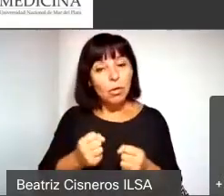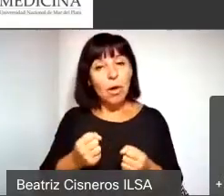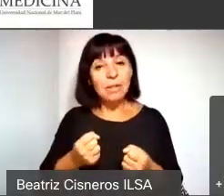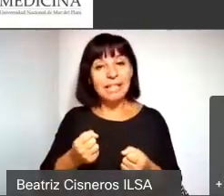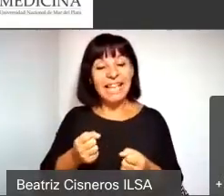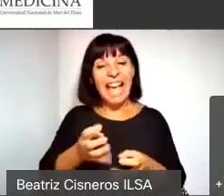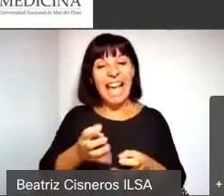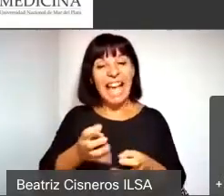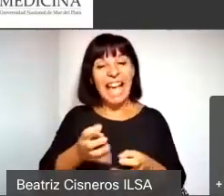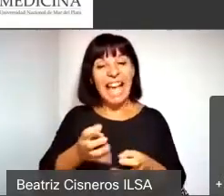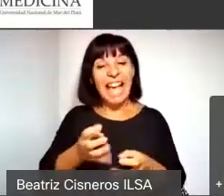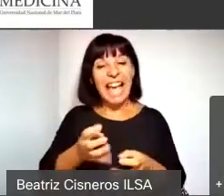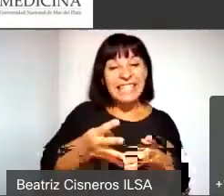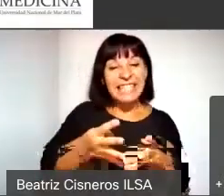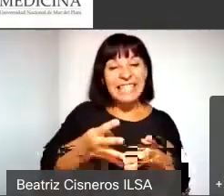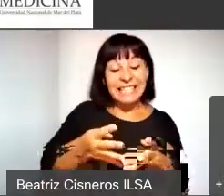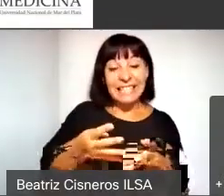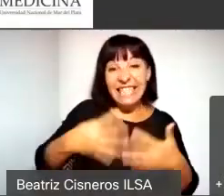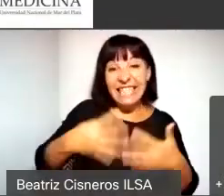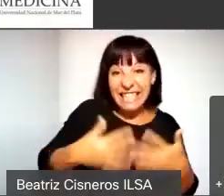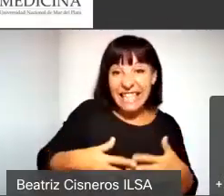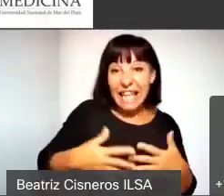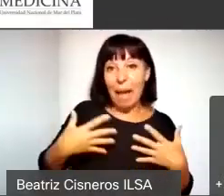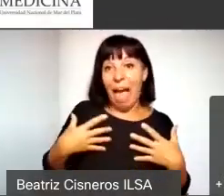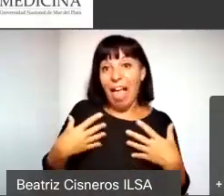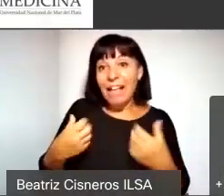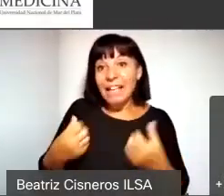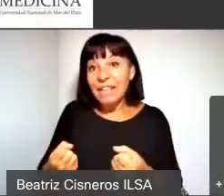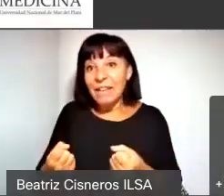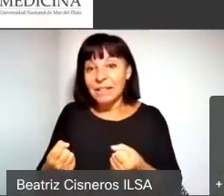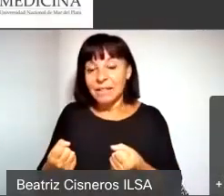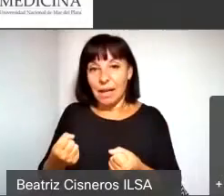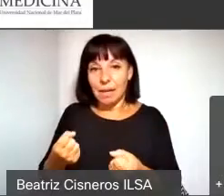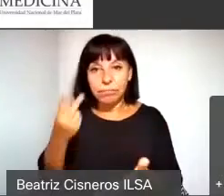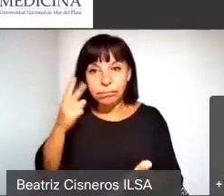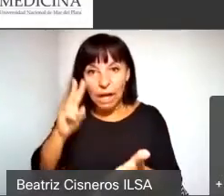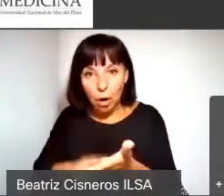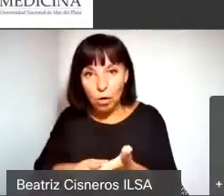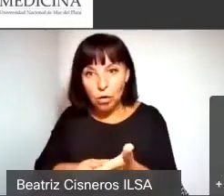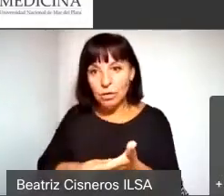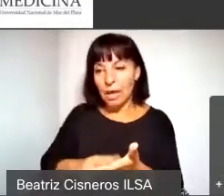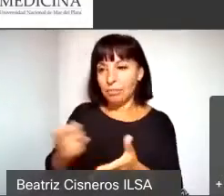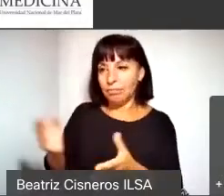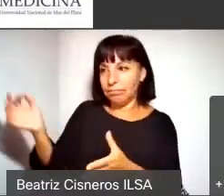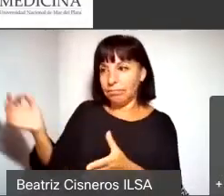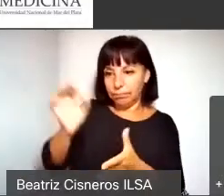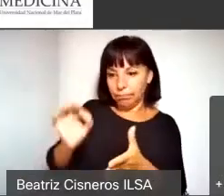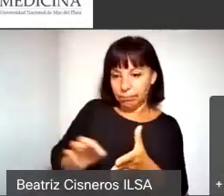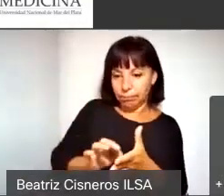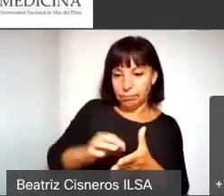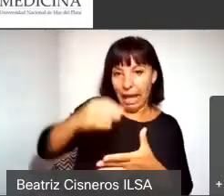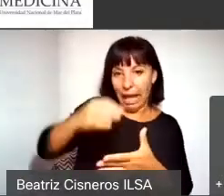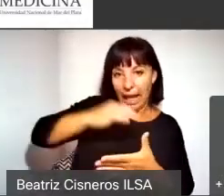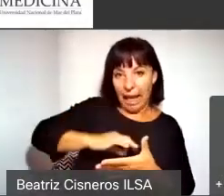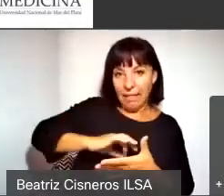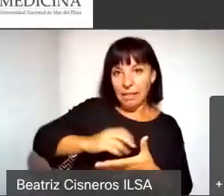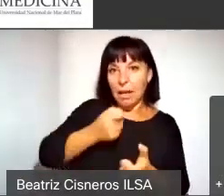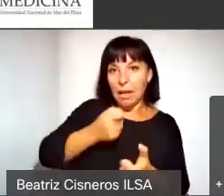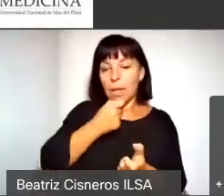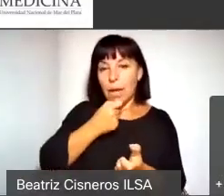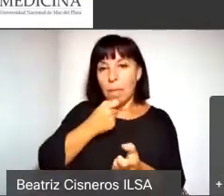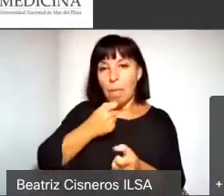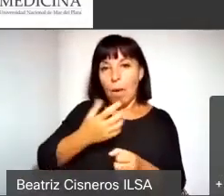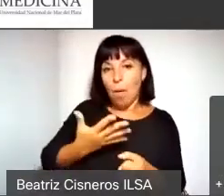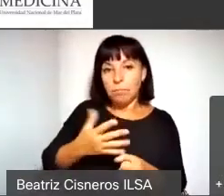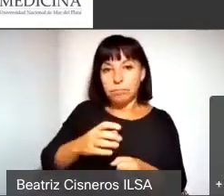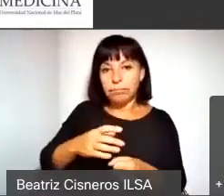inmunitario, en poder reconocer qué es lo propio de lo ajeno, en las respuestas inmunitarias, como la inflamación.